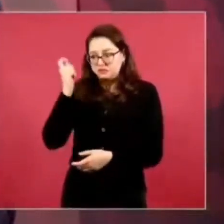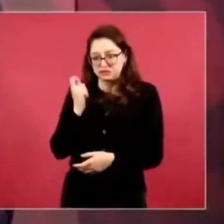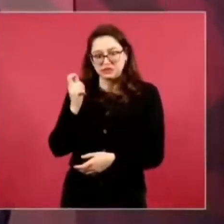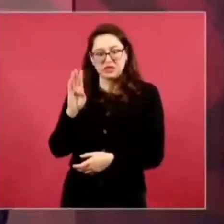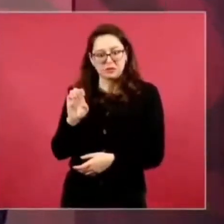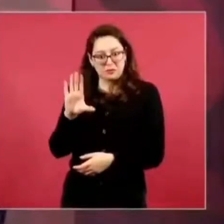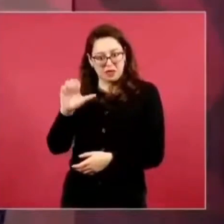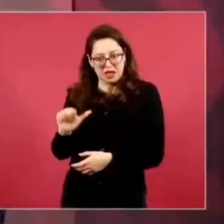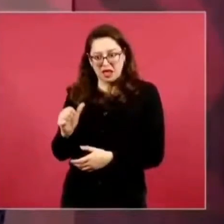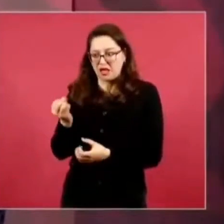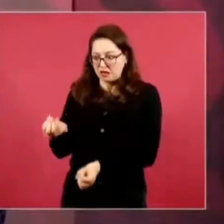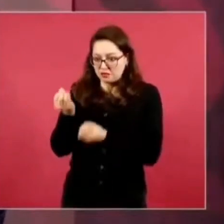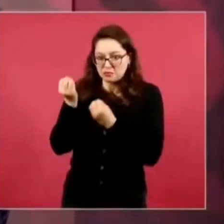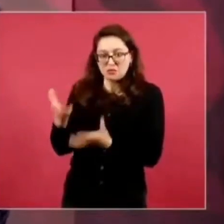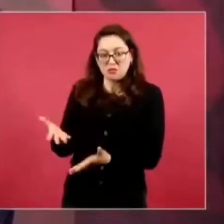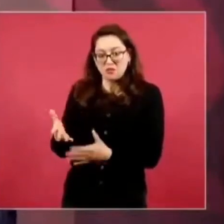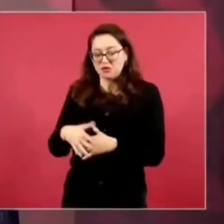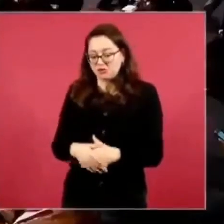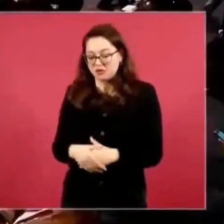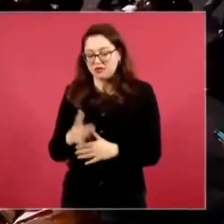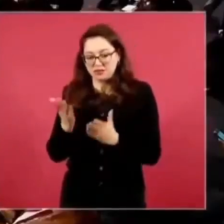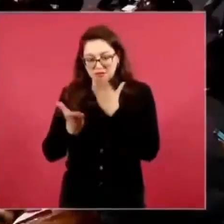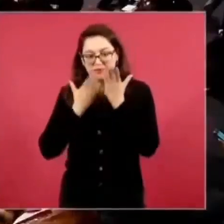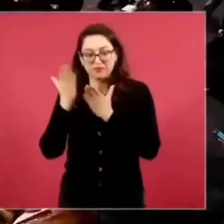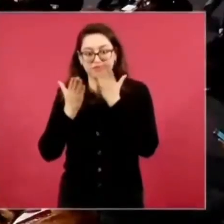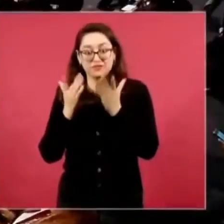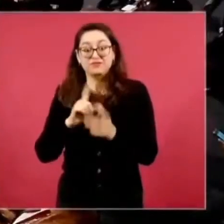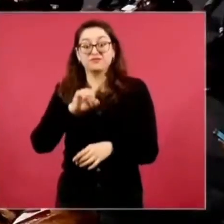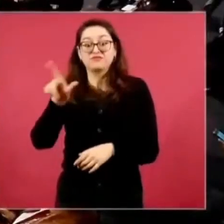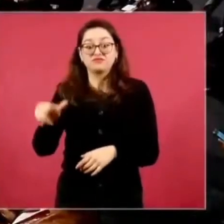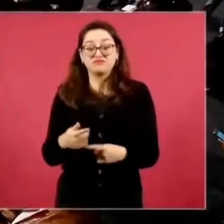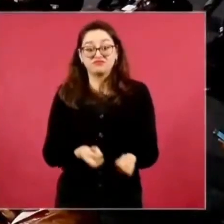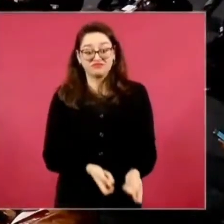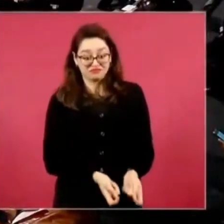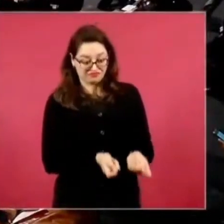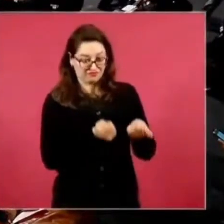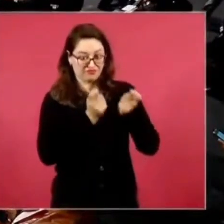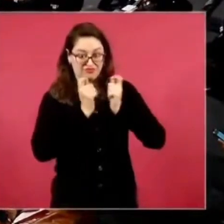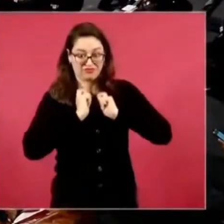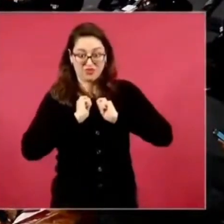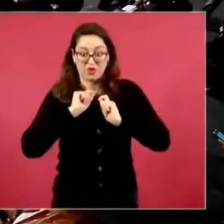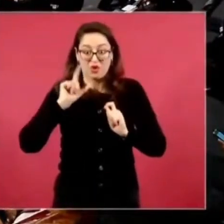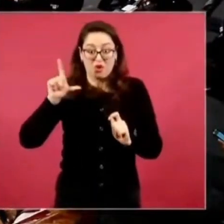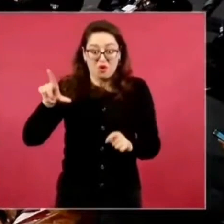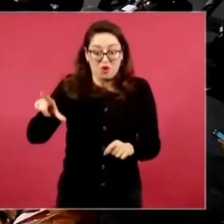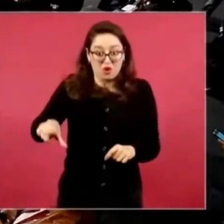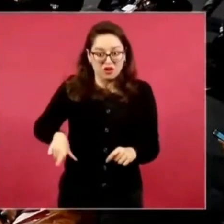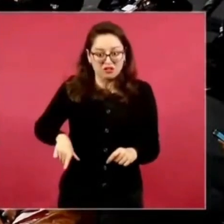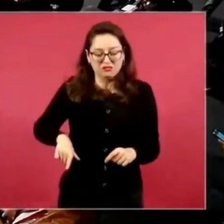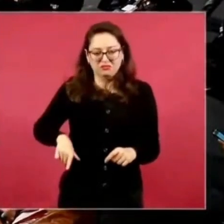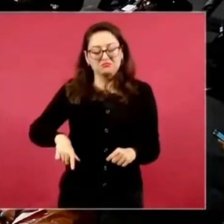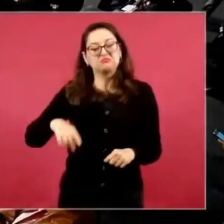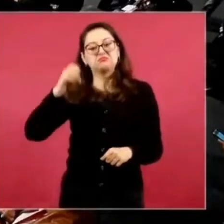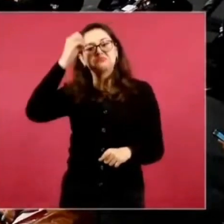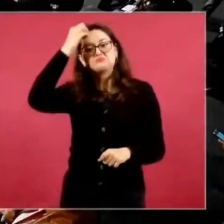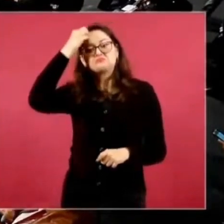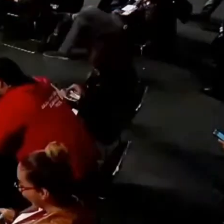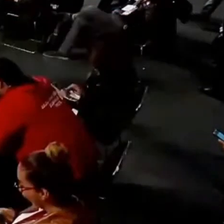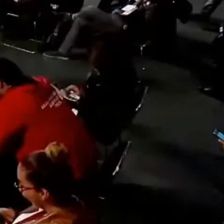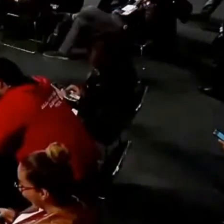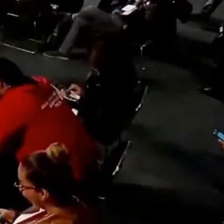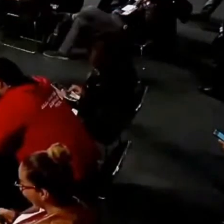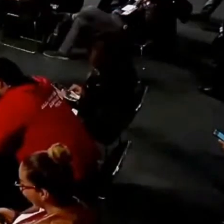becas y llegan a ocupar cargos. El caso de Chong,